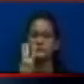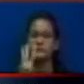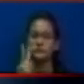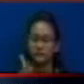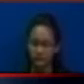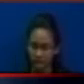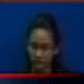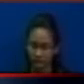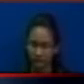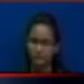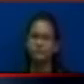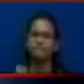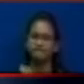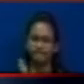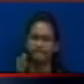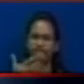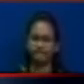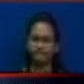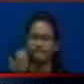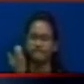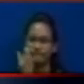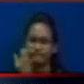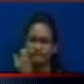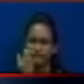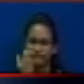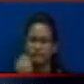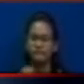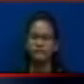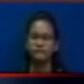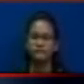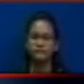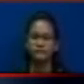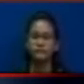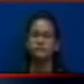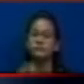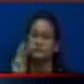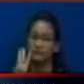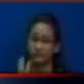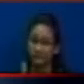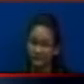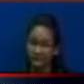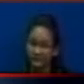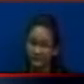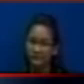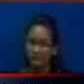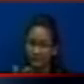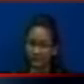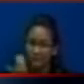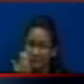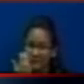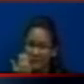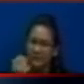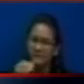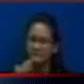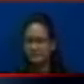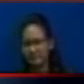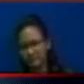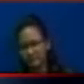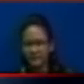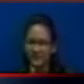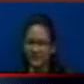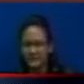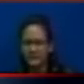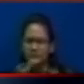con COVID-19, los 3 delicados pero estables. El día de